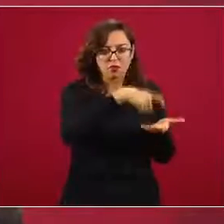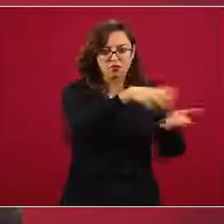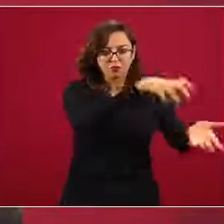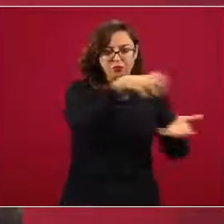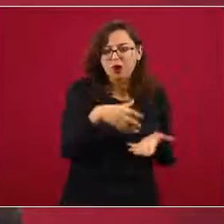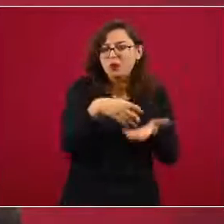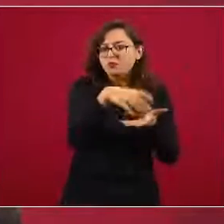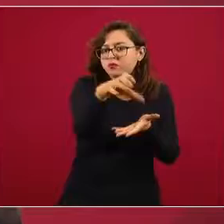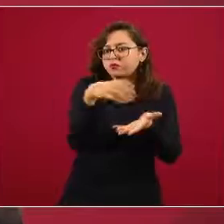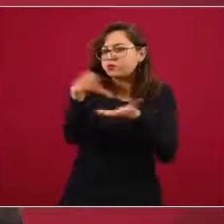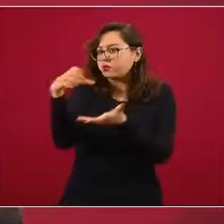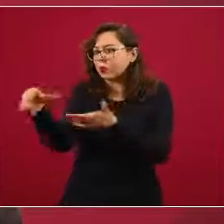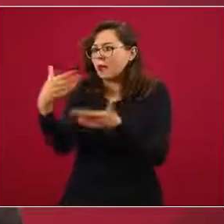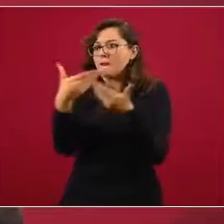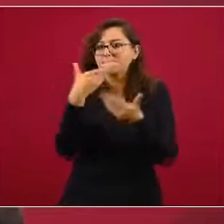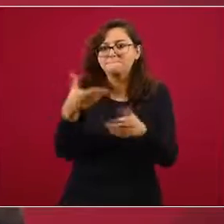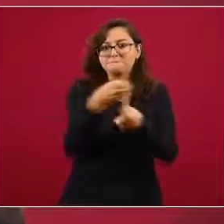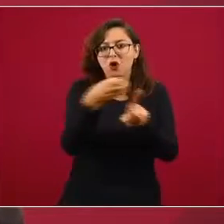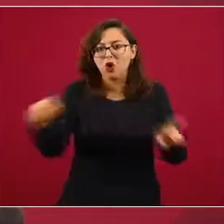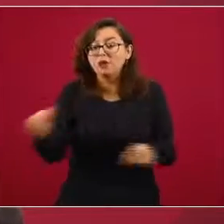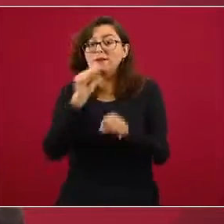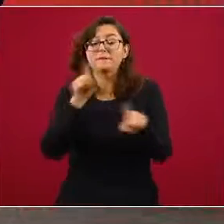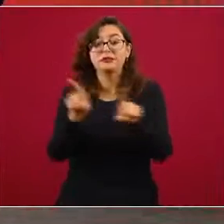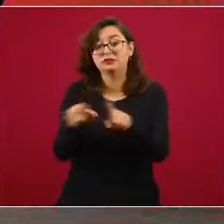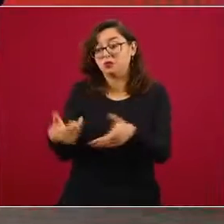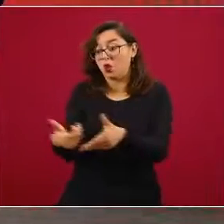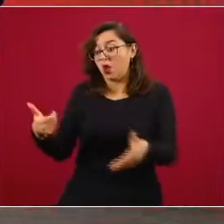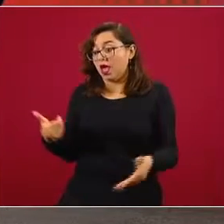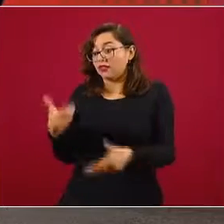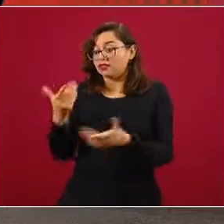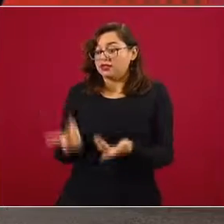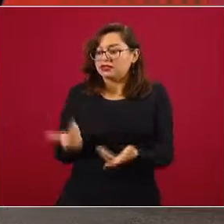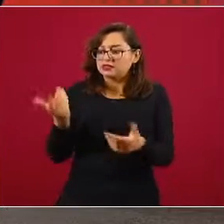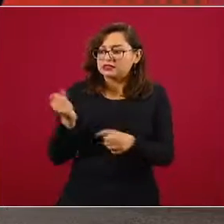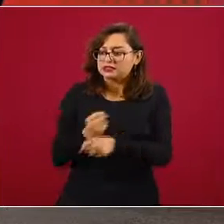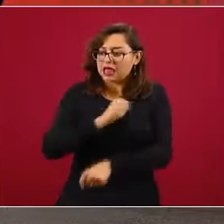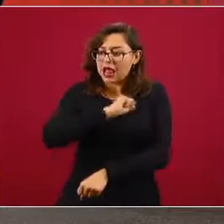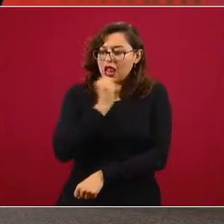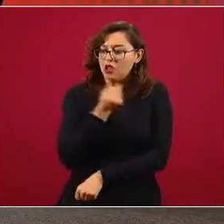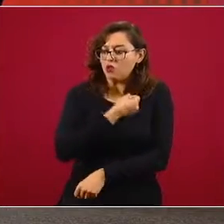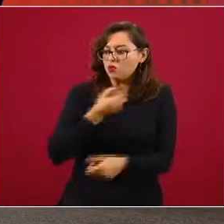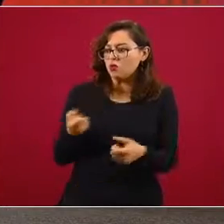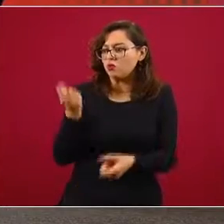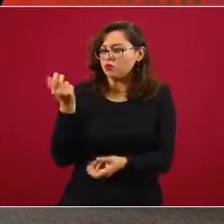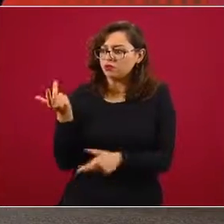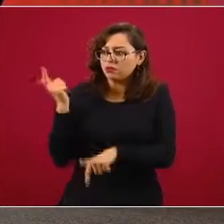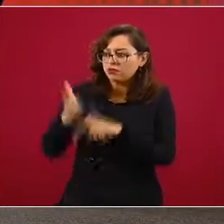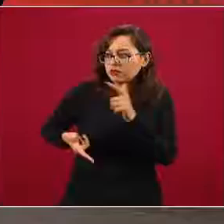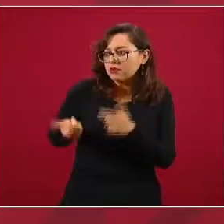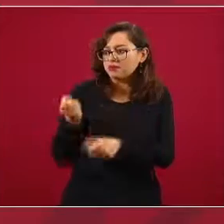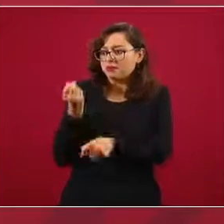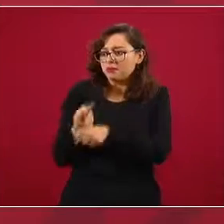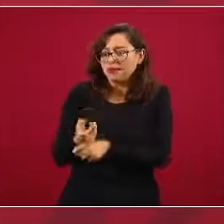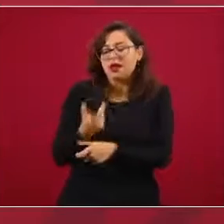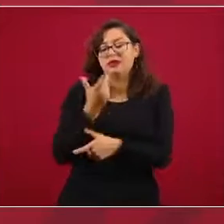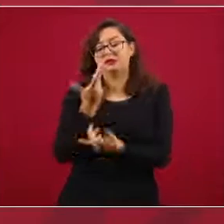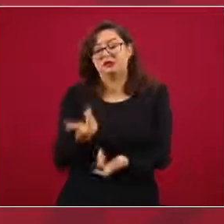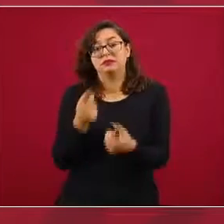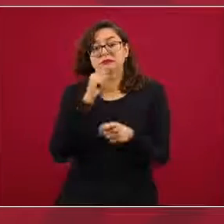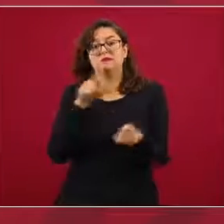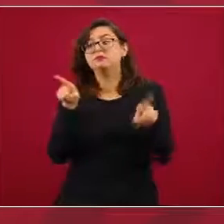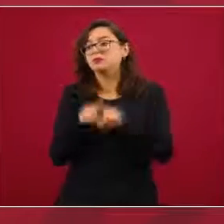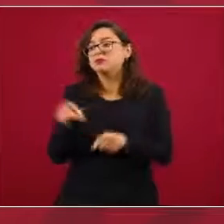orientado profundamente y considerando siempre a los más pobres, a los más necesitados y desde luego a los